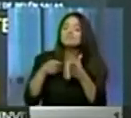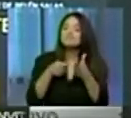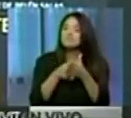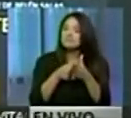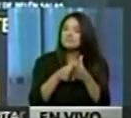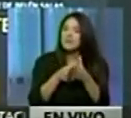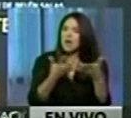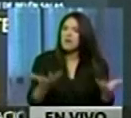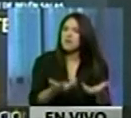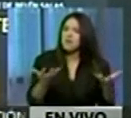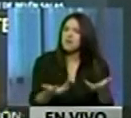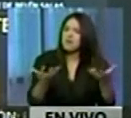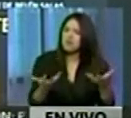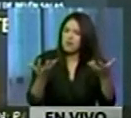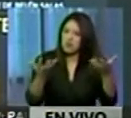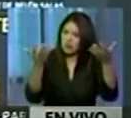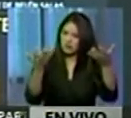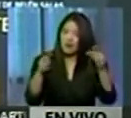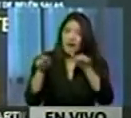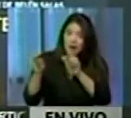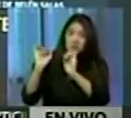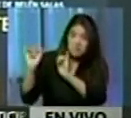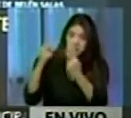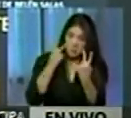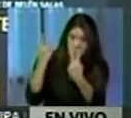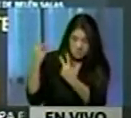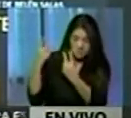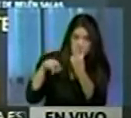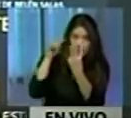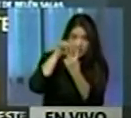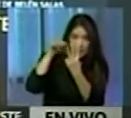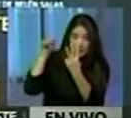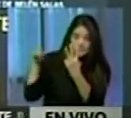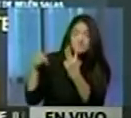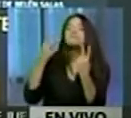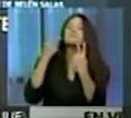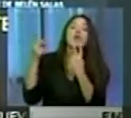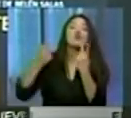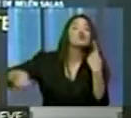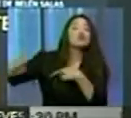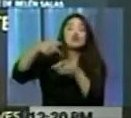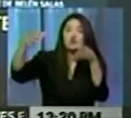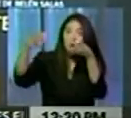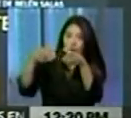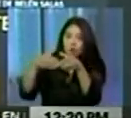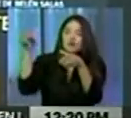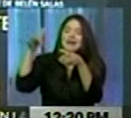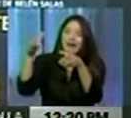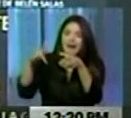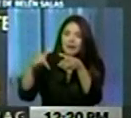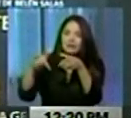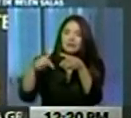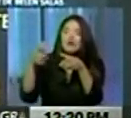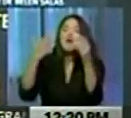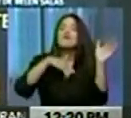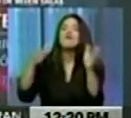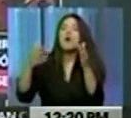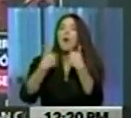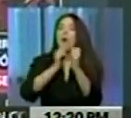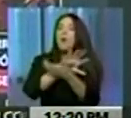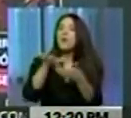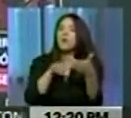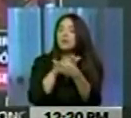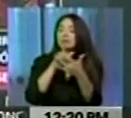Objetos Incendiarios. Todos estos ciudadanos formaban parte de una estructura de carácter violento con